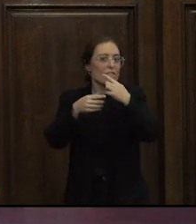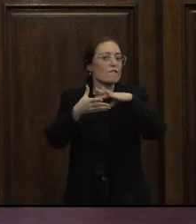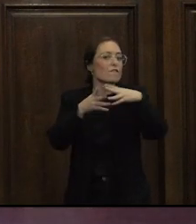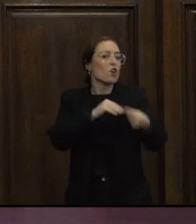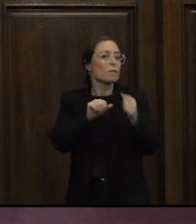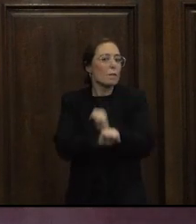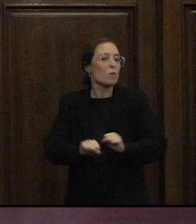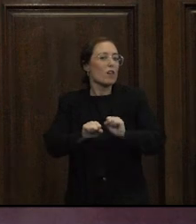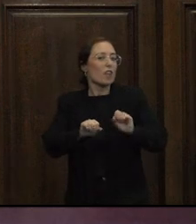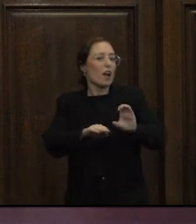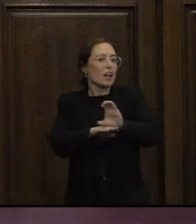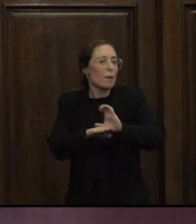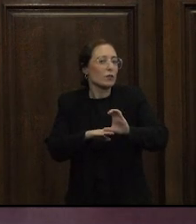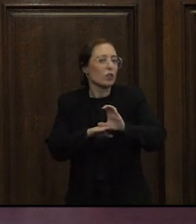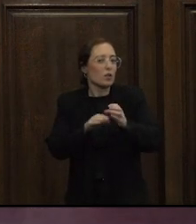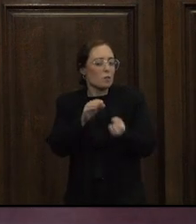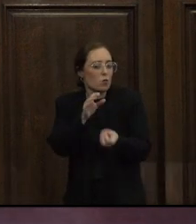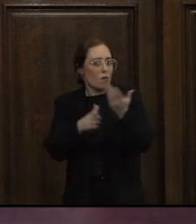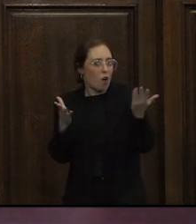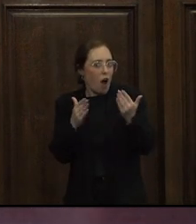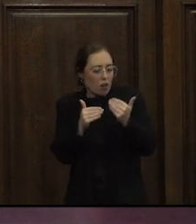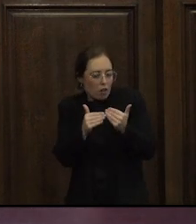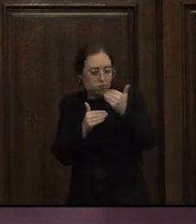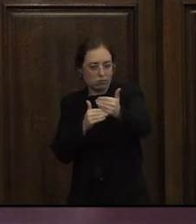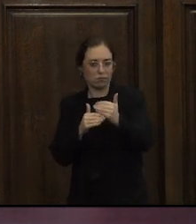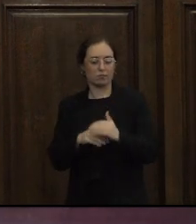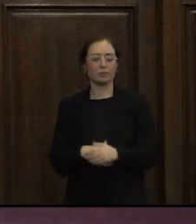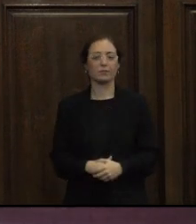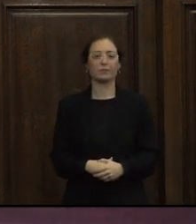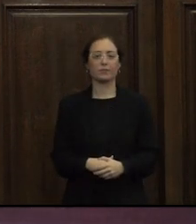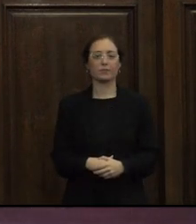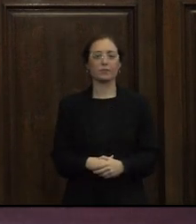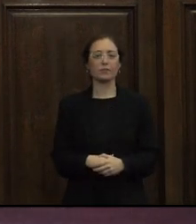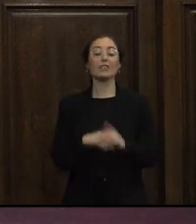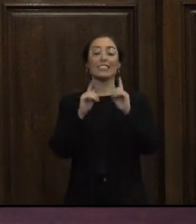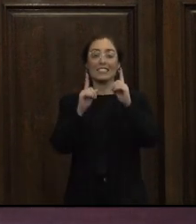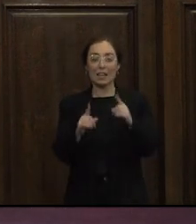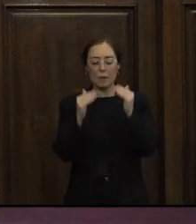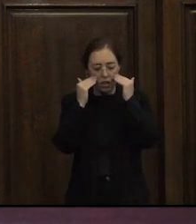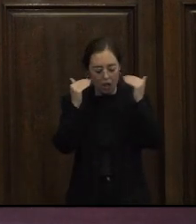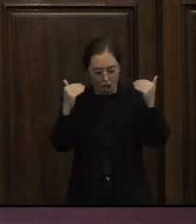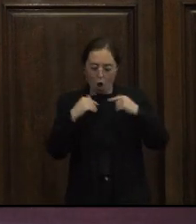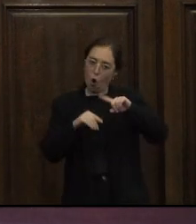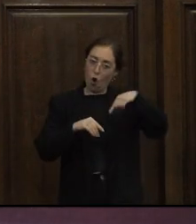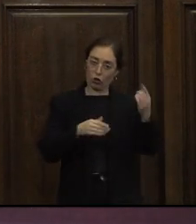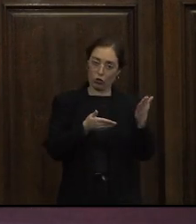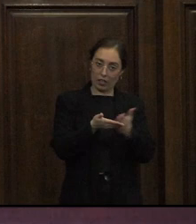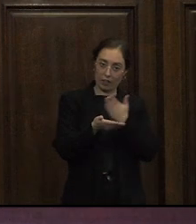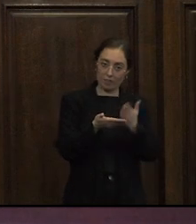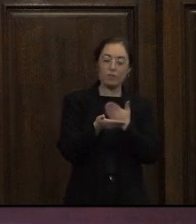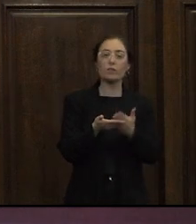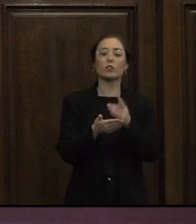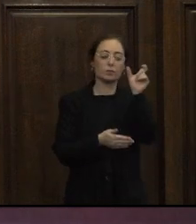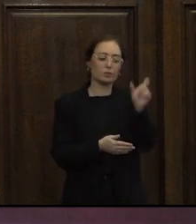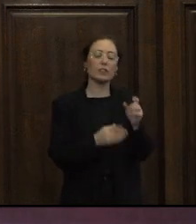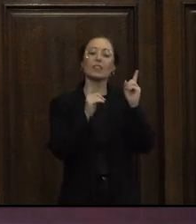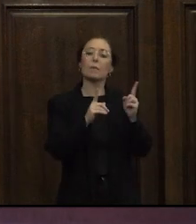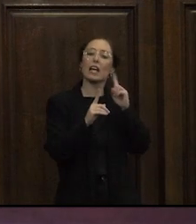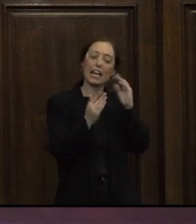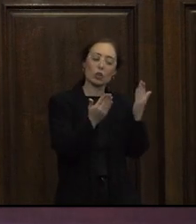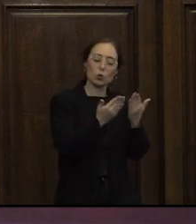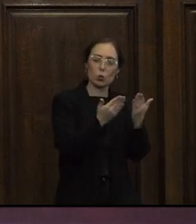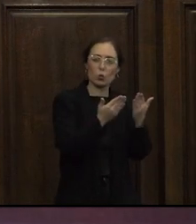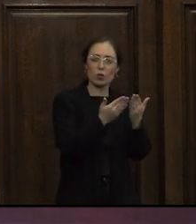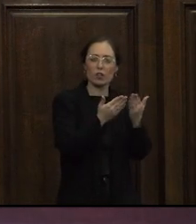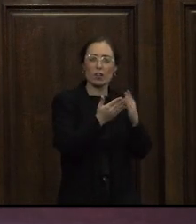del capitalismo postindustrial. En La Intimidad como Espectáculo, Paula Sibila estudia los